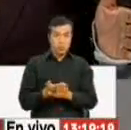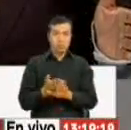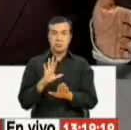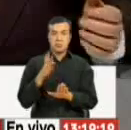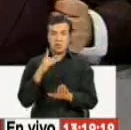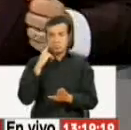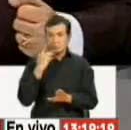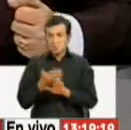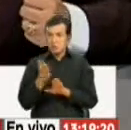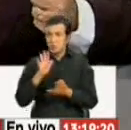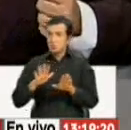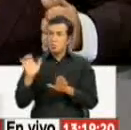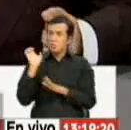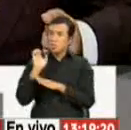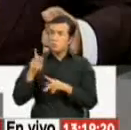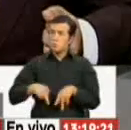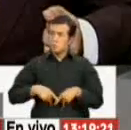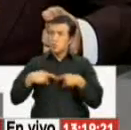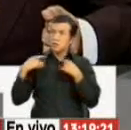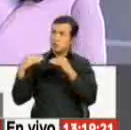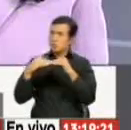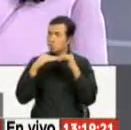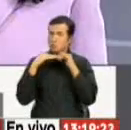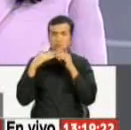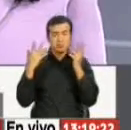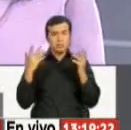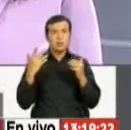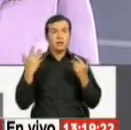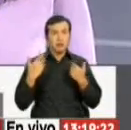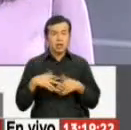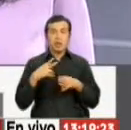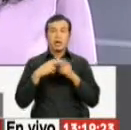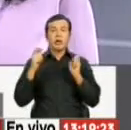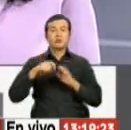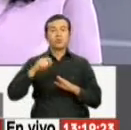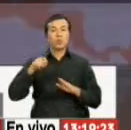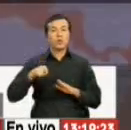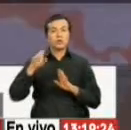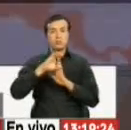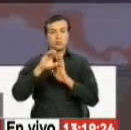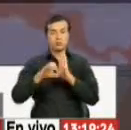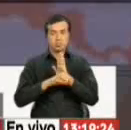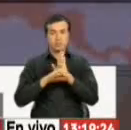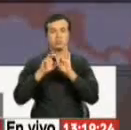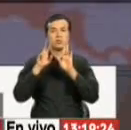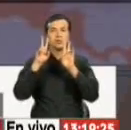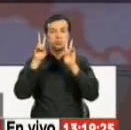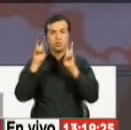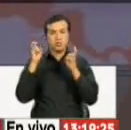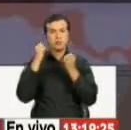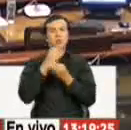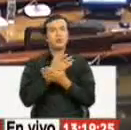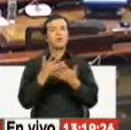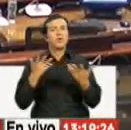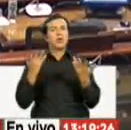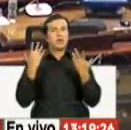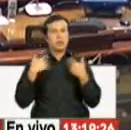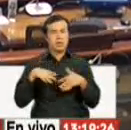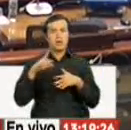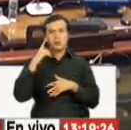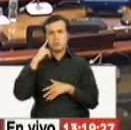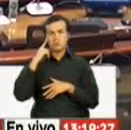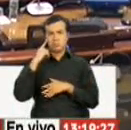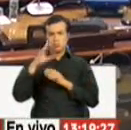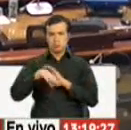constatar que en el ecuador vivimos en democracia finalmente la ex jueza constitucionalista maría del carmen maldonado señala que tras el sorteo